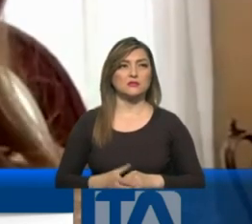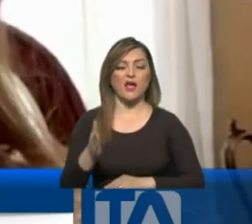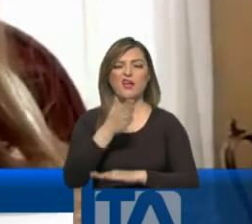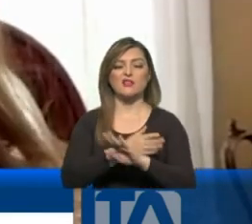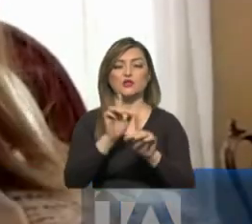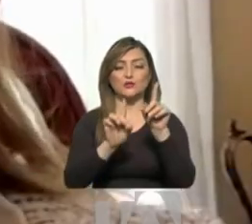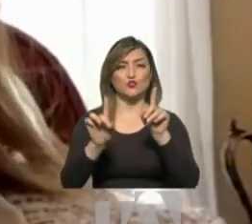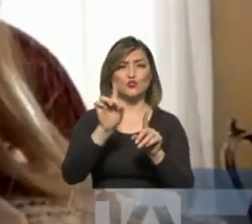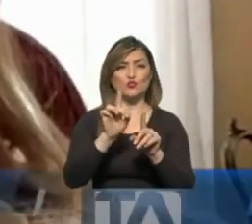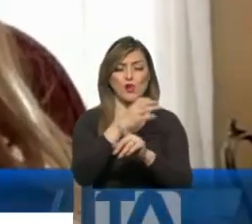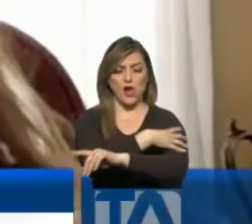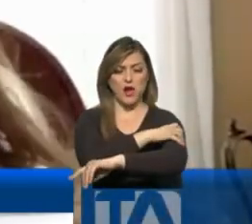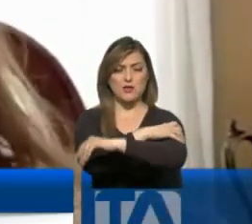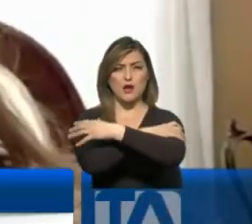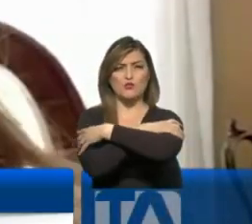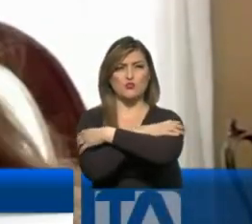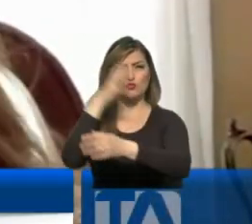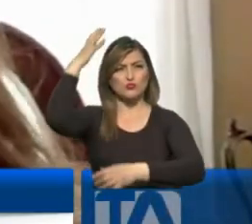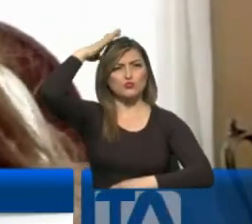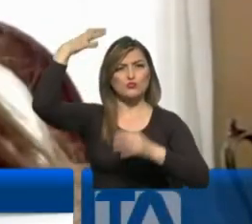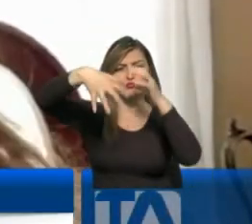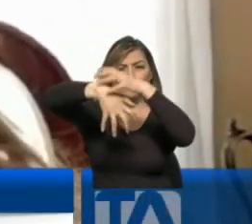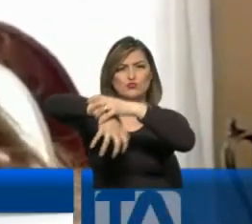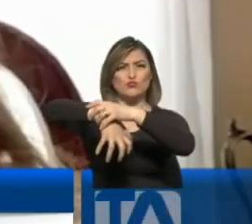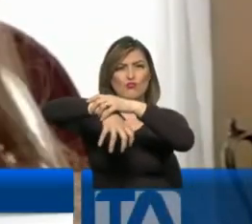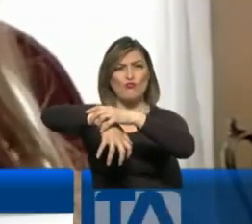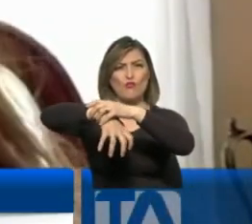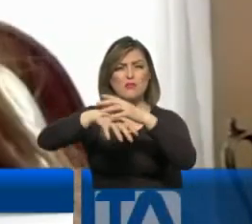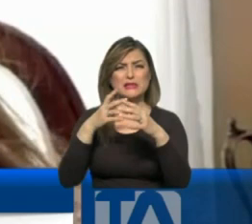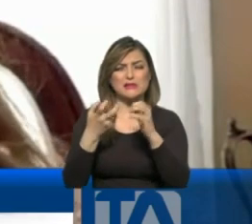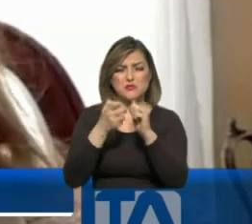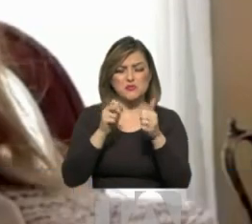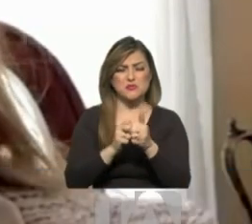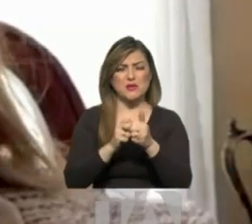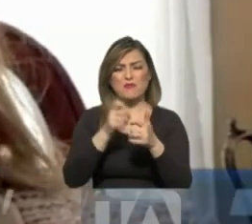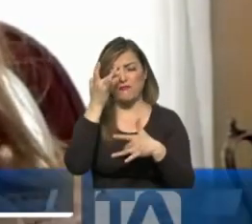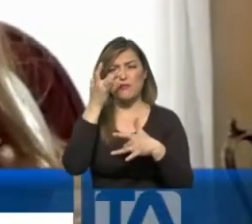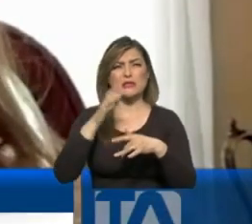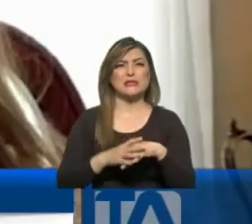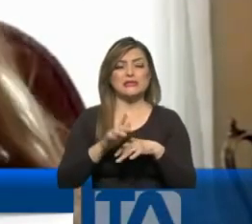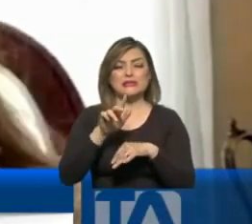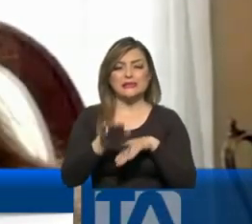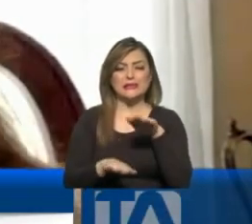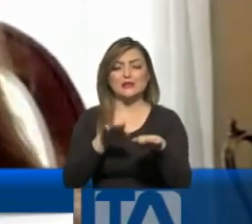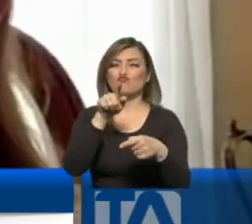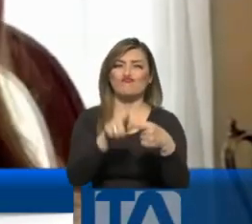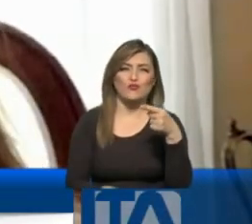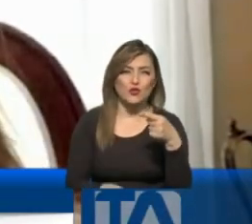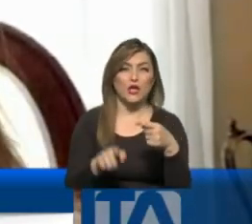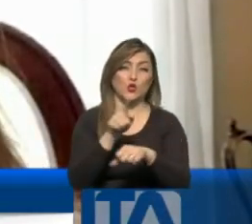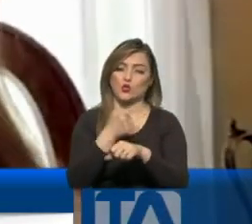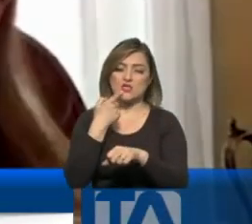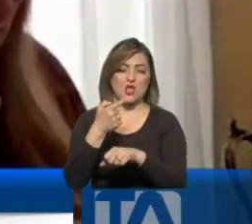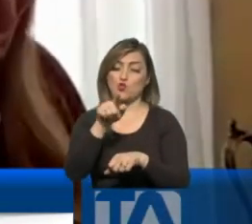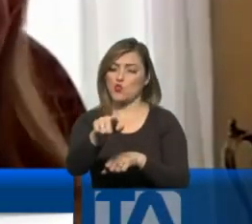fue inversión muscular cerebral. Nos decían que no iba a poder caminar, que no iba a poder ser una niña normal, que iba a tener